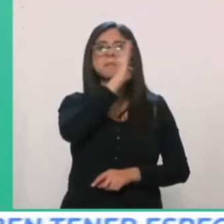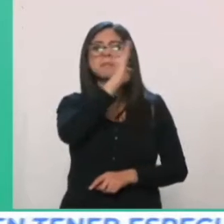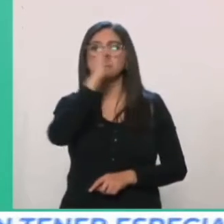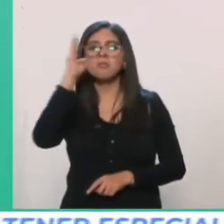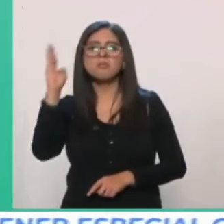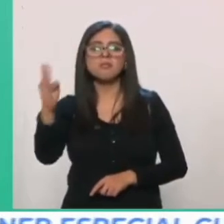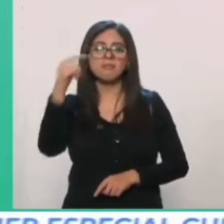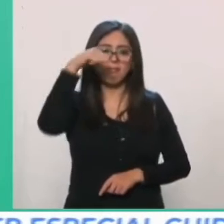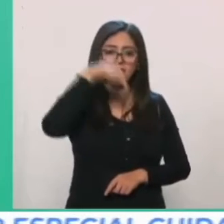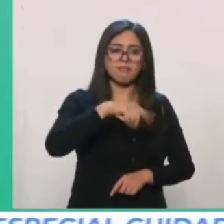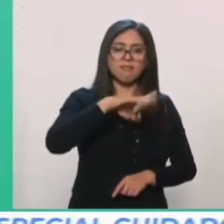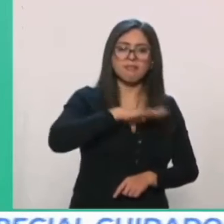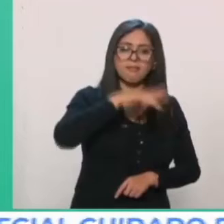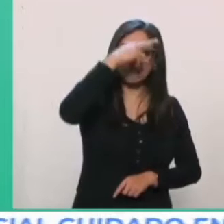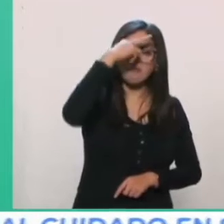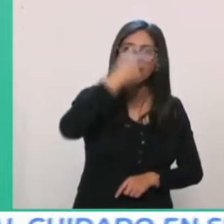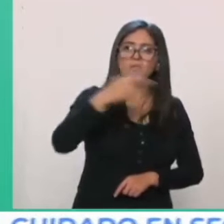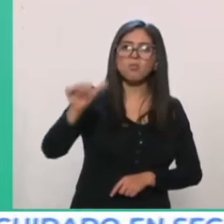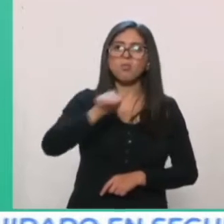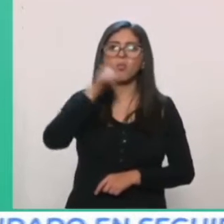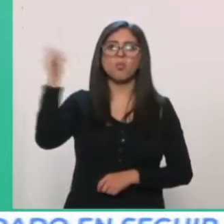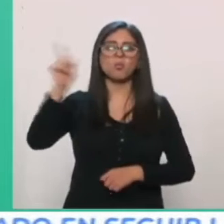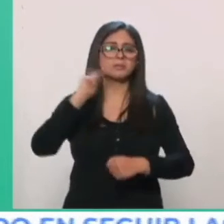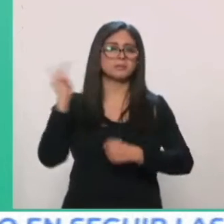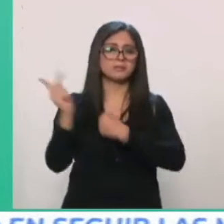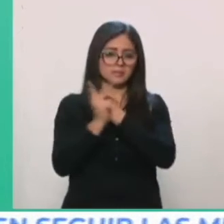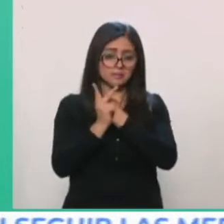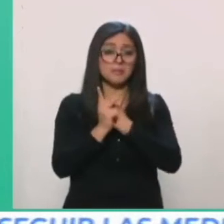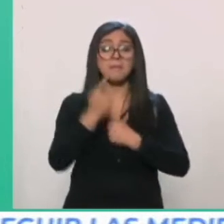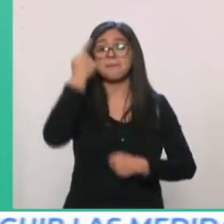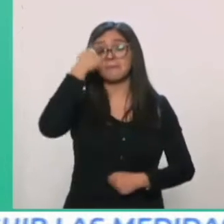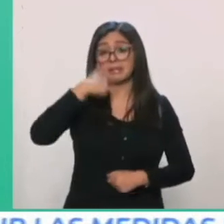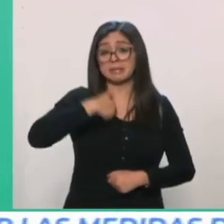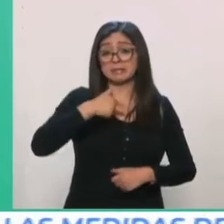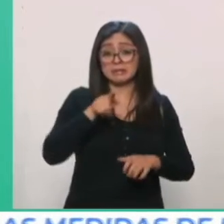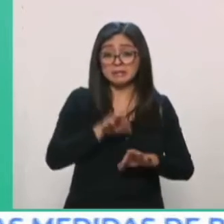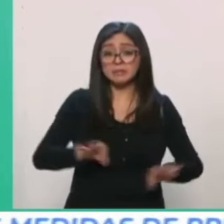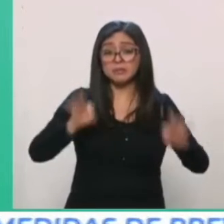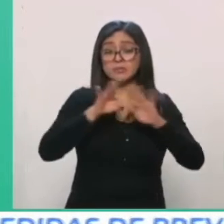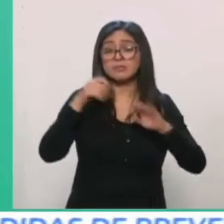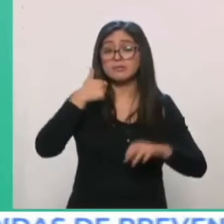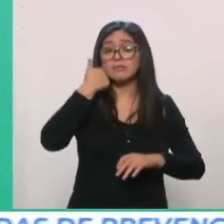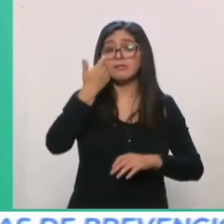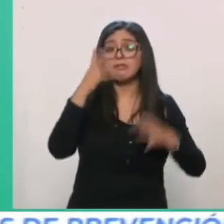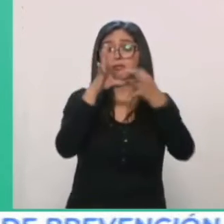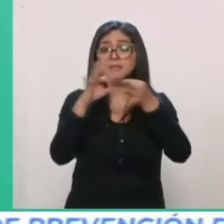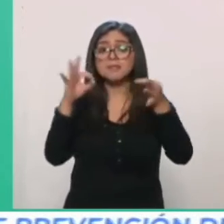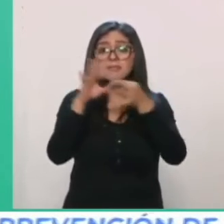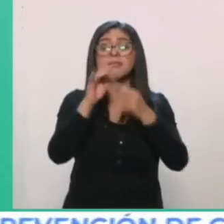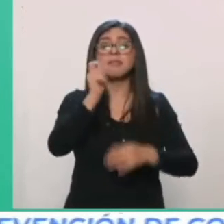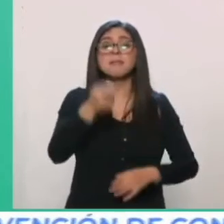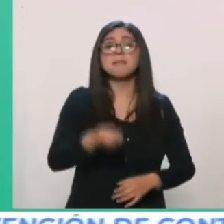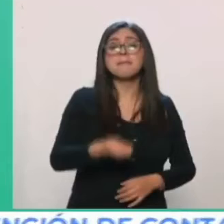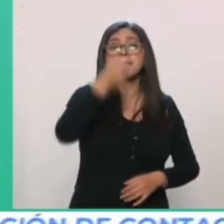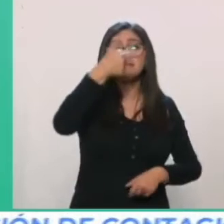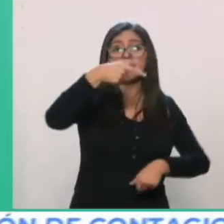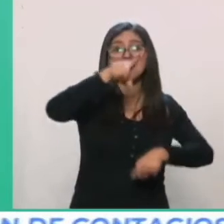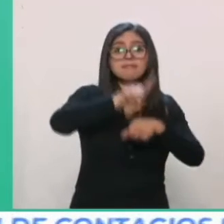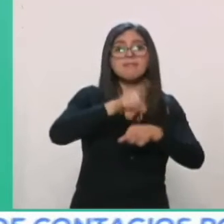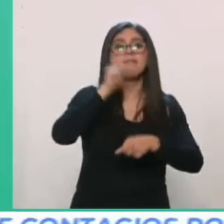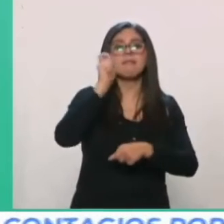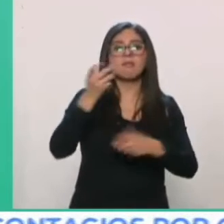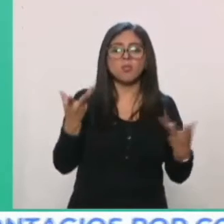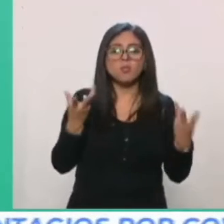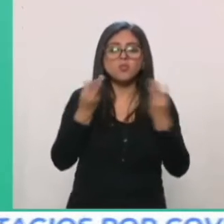como internacionales, pero para mí lo más importante es destacarte que en el primer día que tuvimos